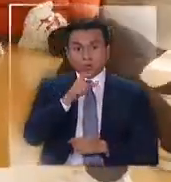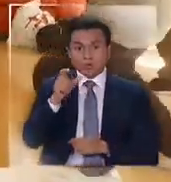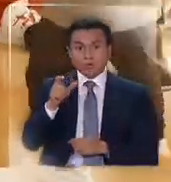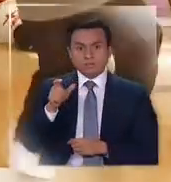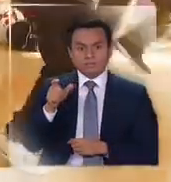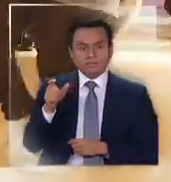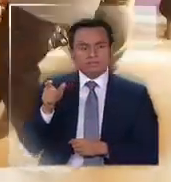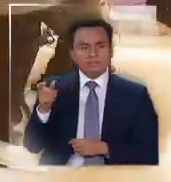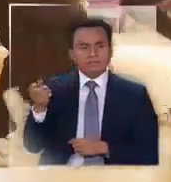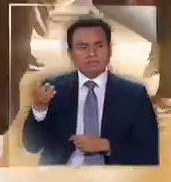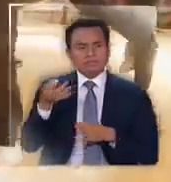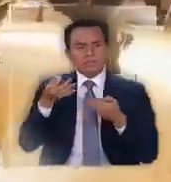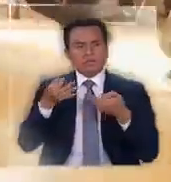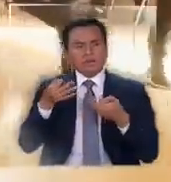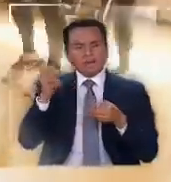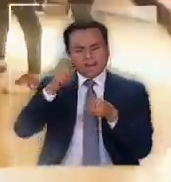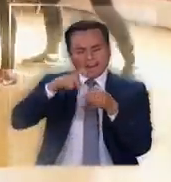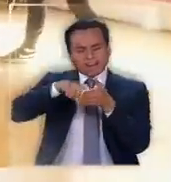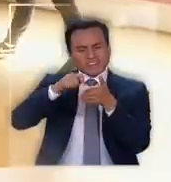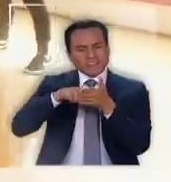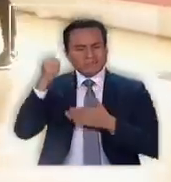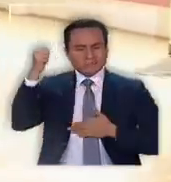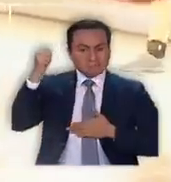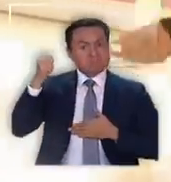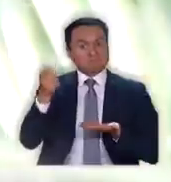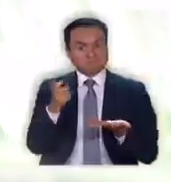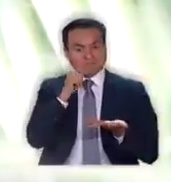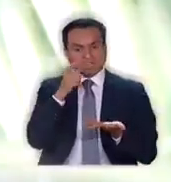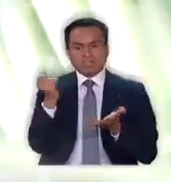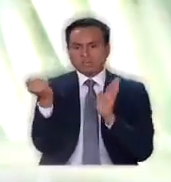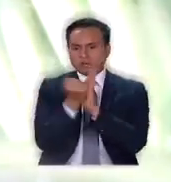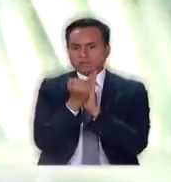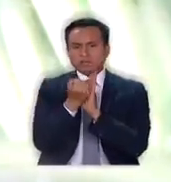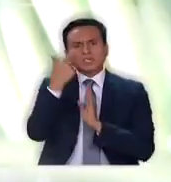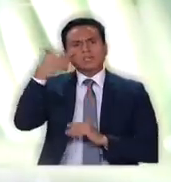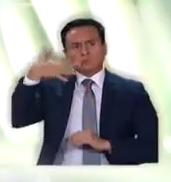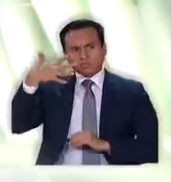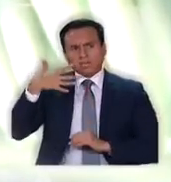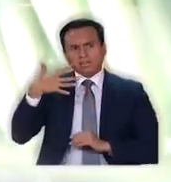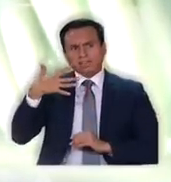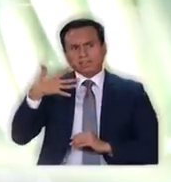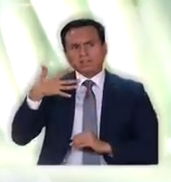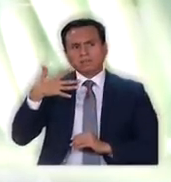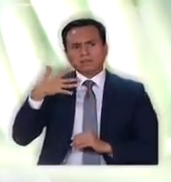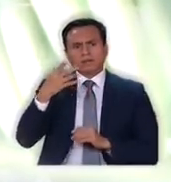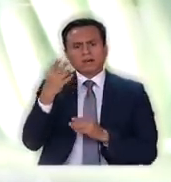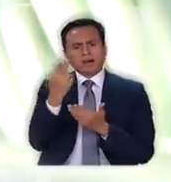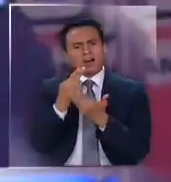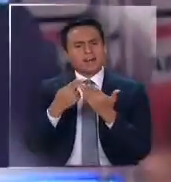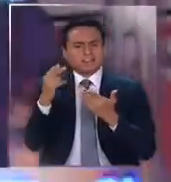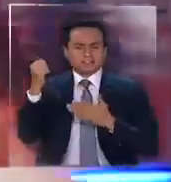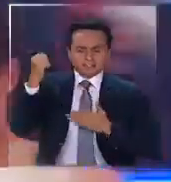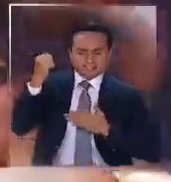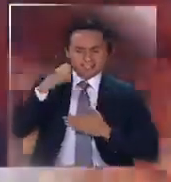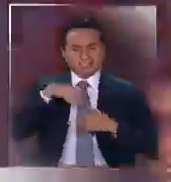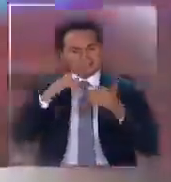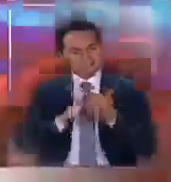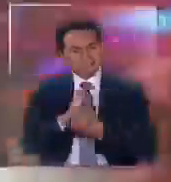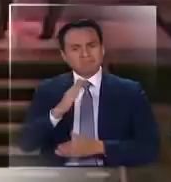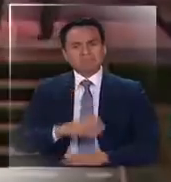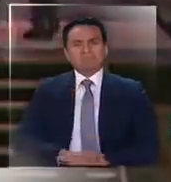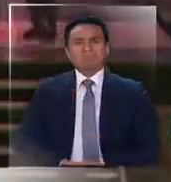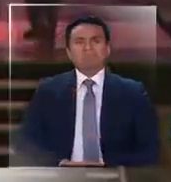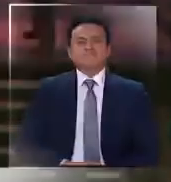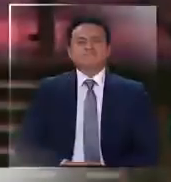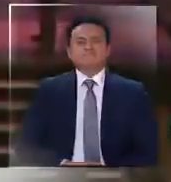a inscribirse en las academias, lo cual eso fue un impacto muy importante para las artes en Chile.